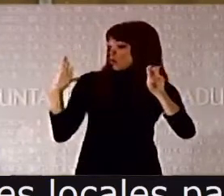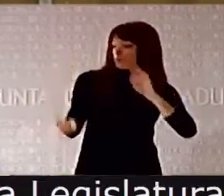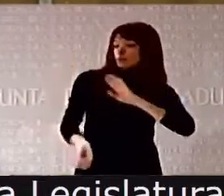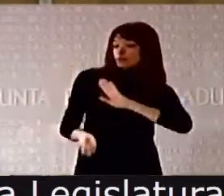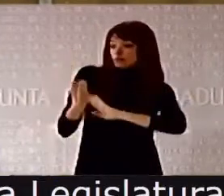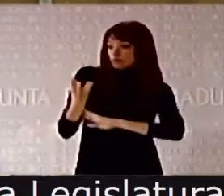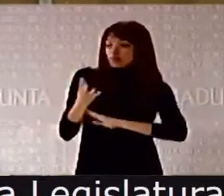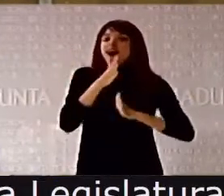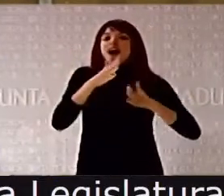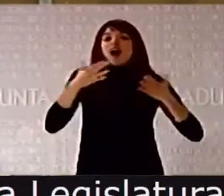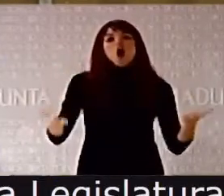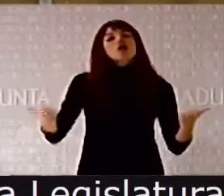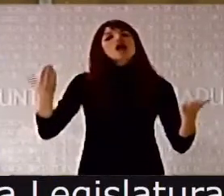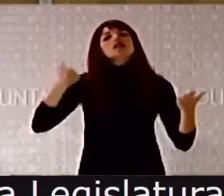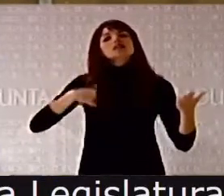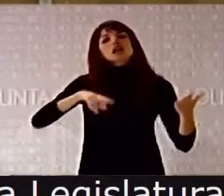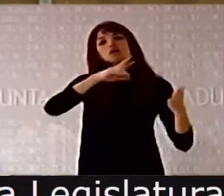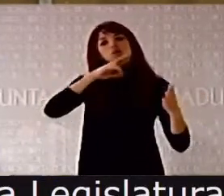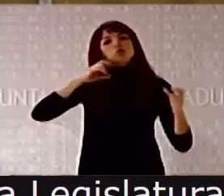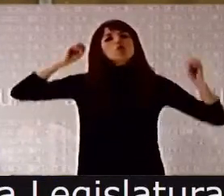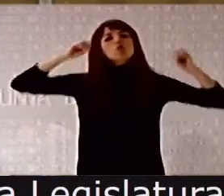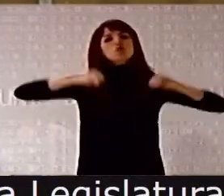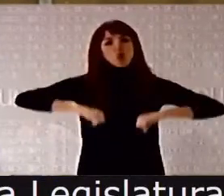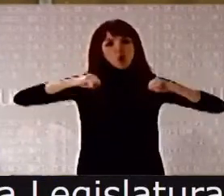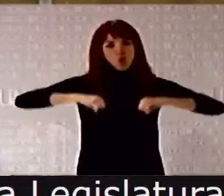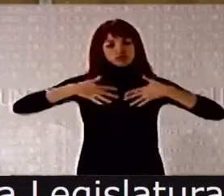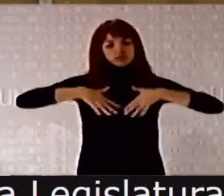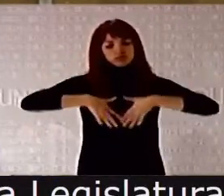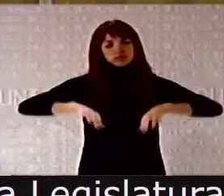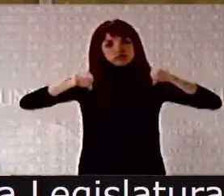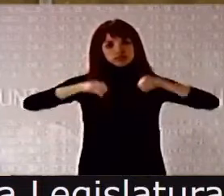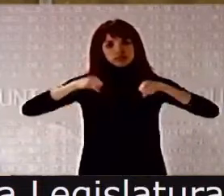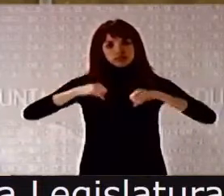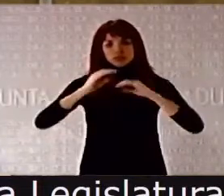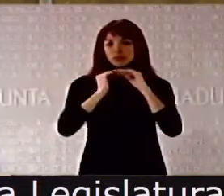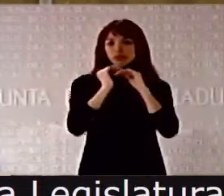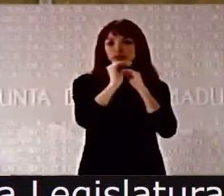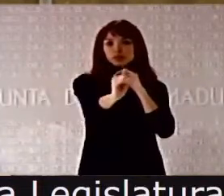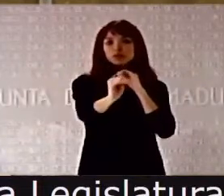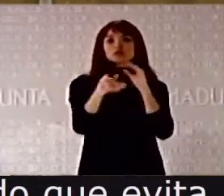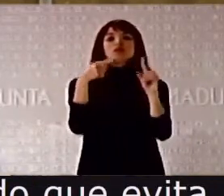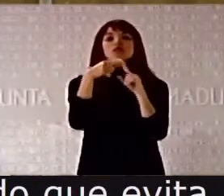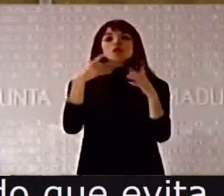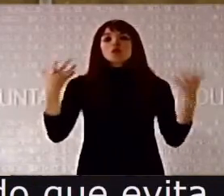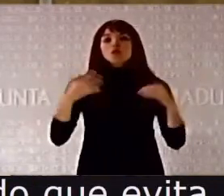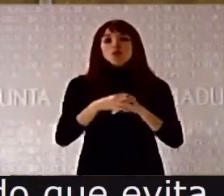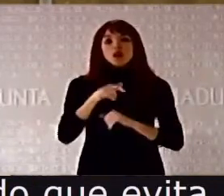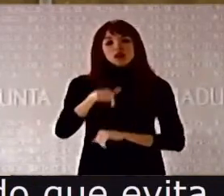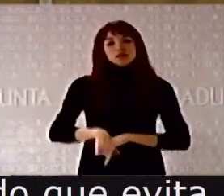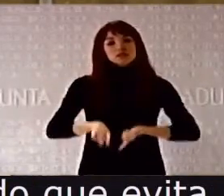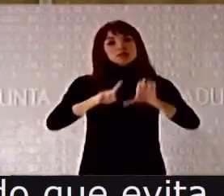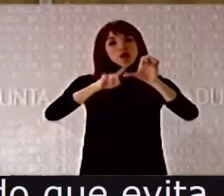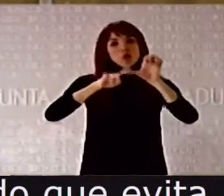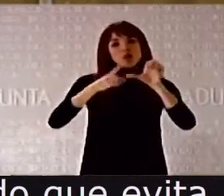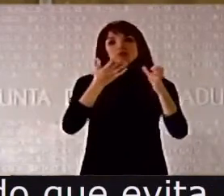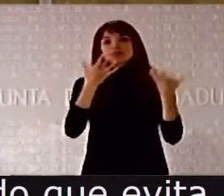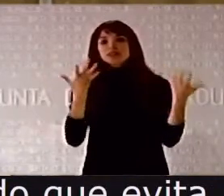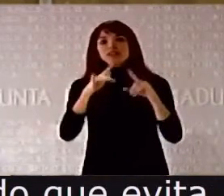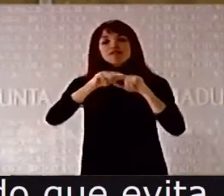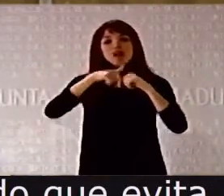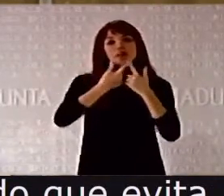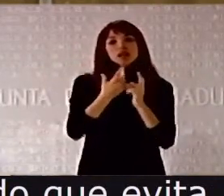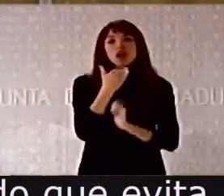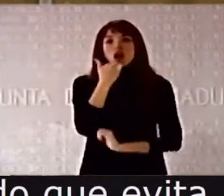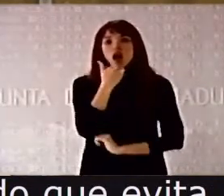ya es un programa consolidado en nuestra región que evita que en nuestra región existan familias que